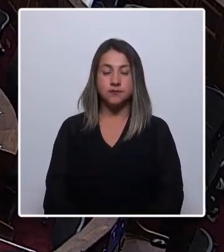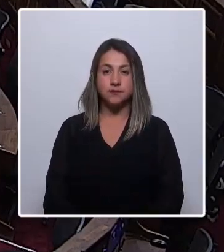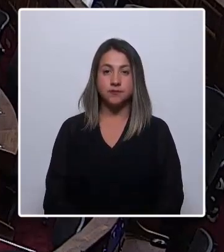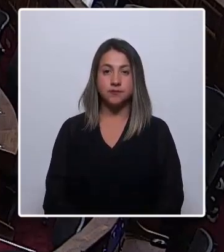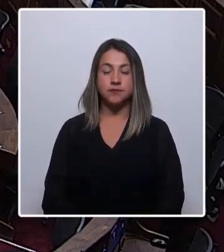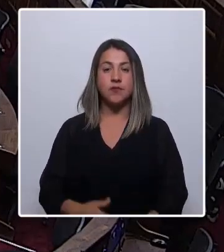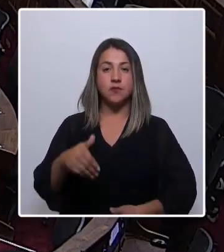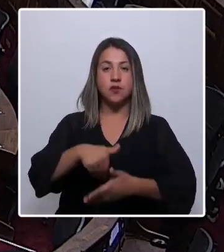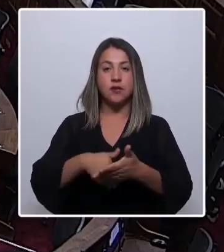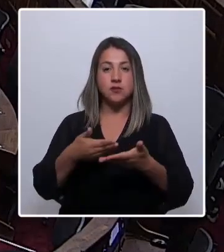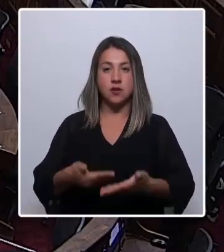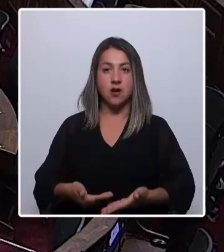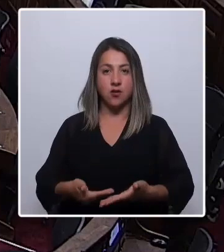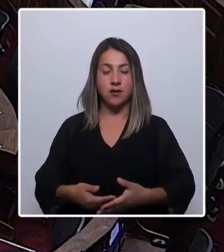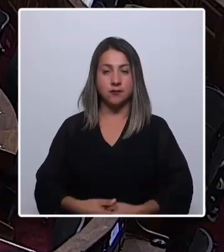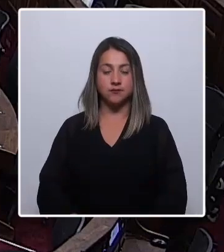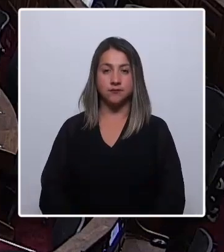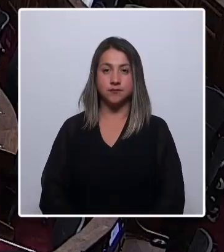En votación.